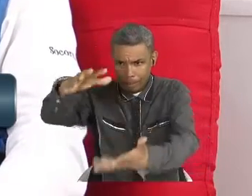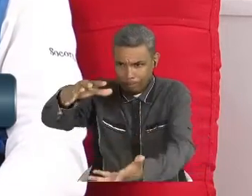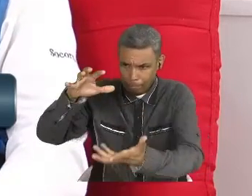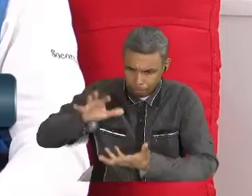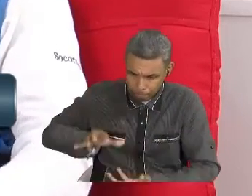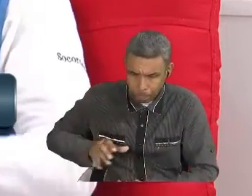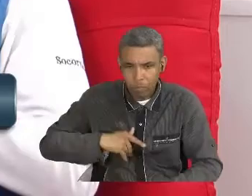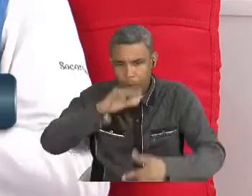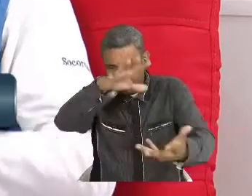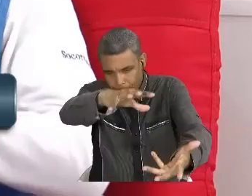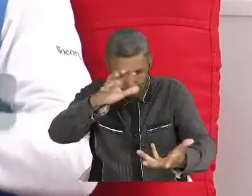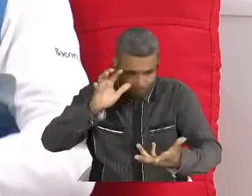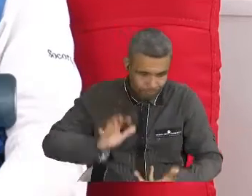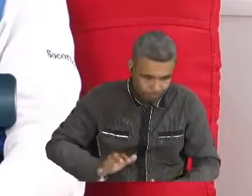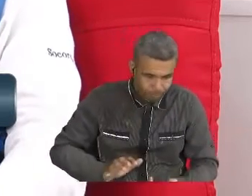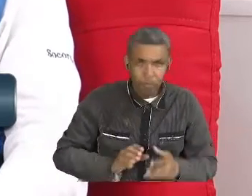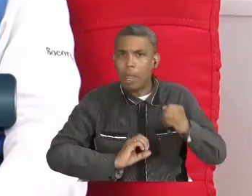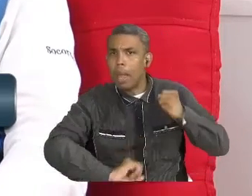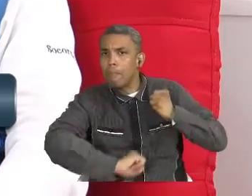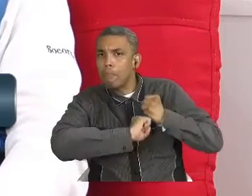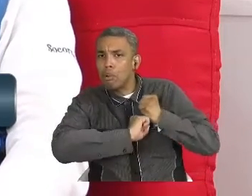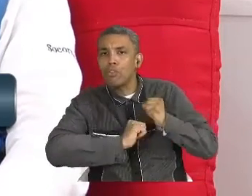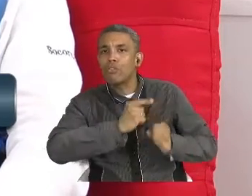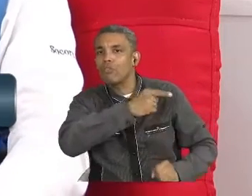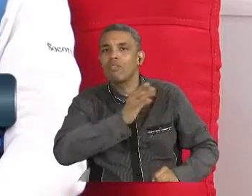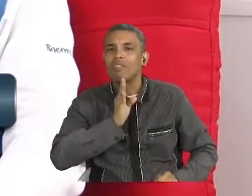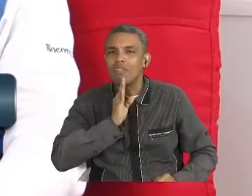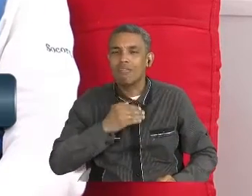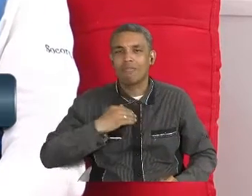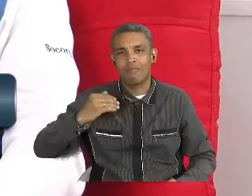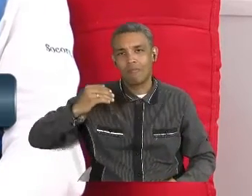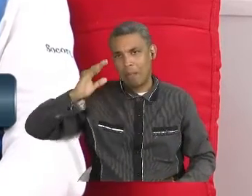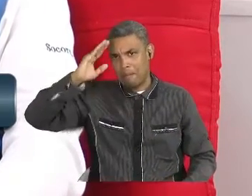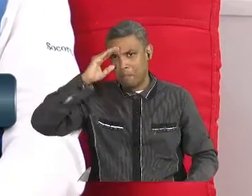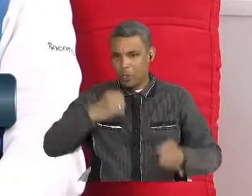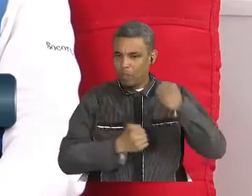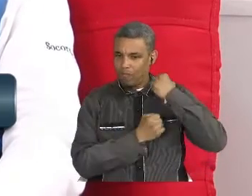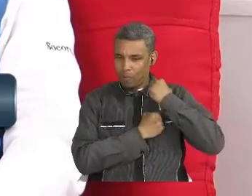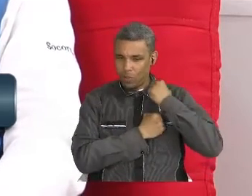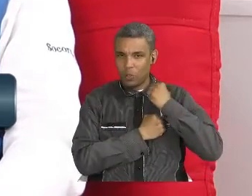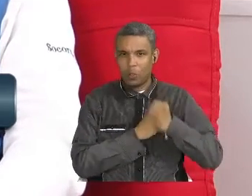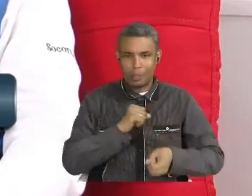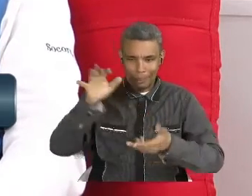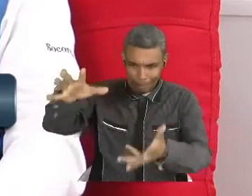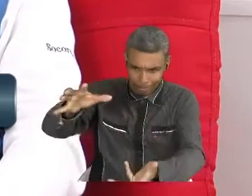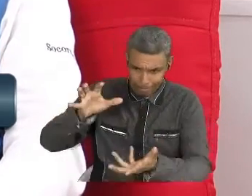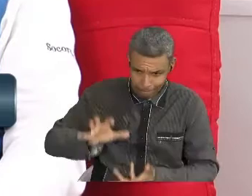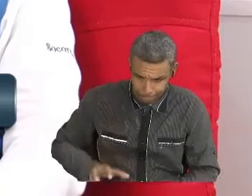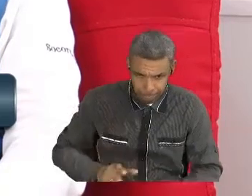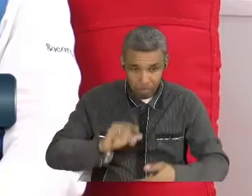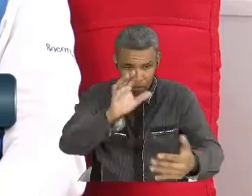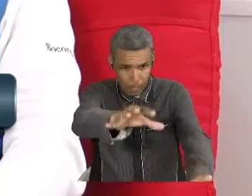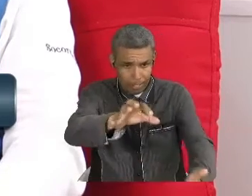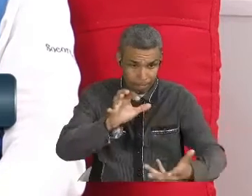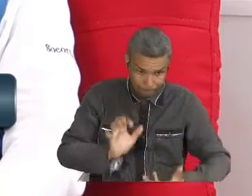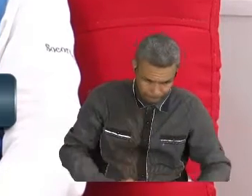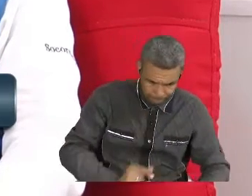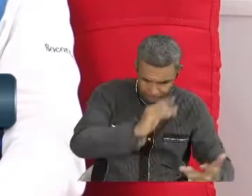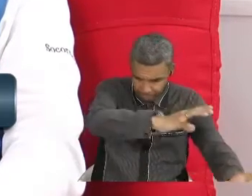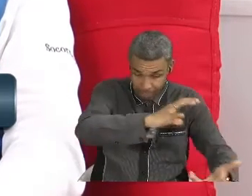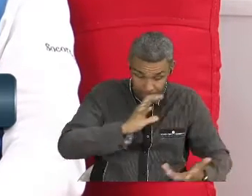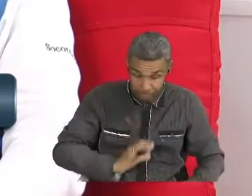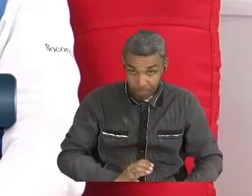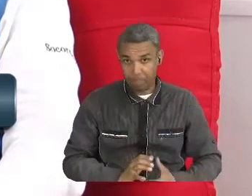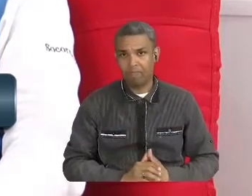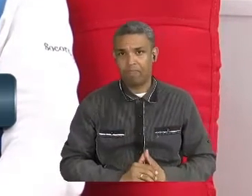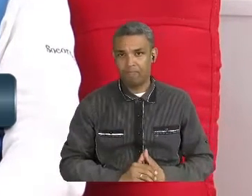el ejército son los encargados de llevar las ayudas hacia el sitio. Importante recordar, son cuatro instituciones a las